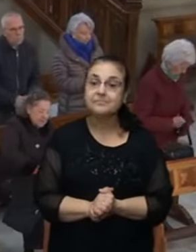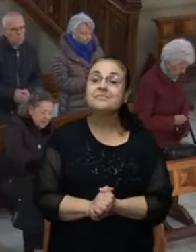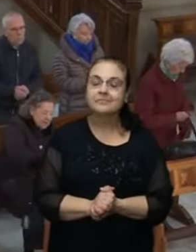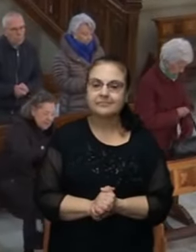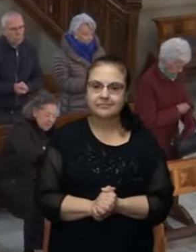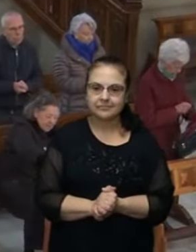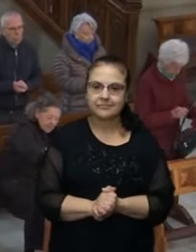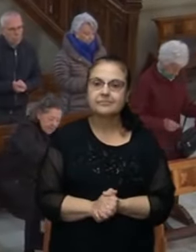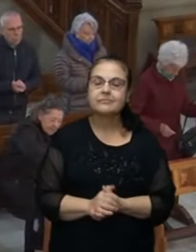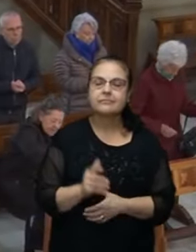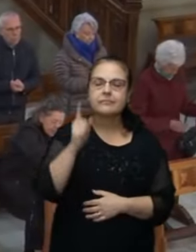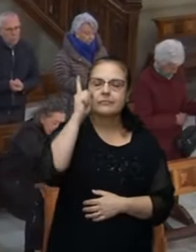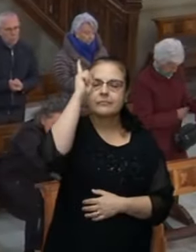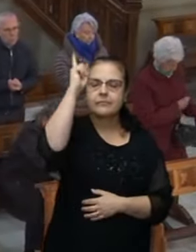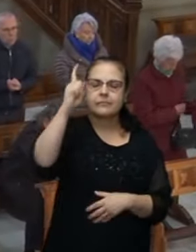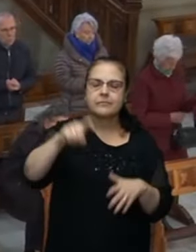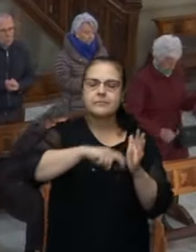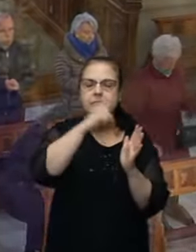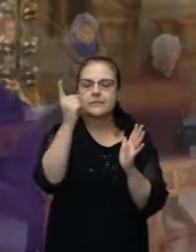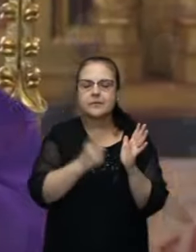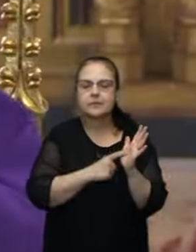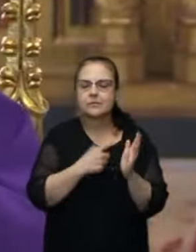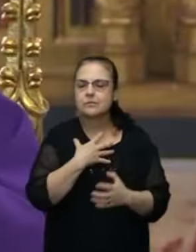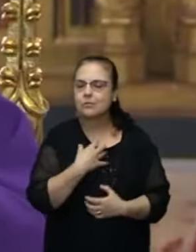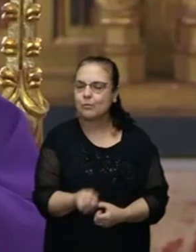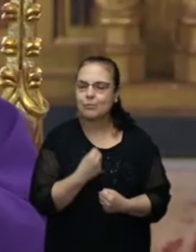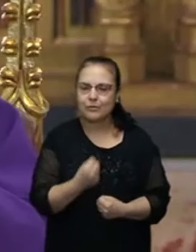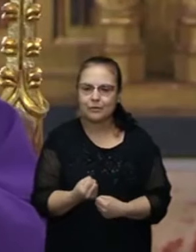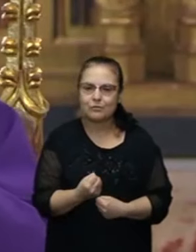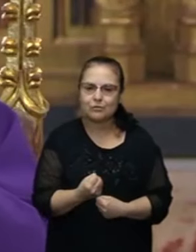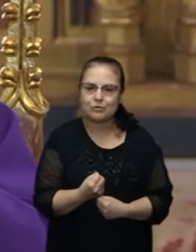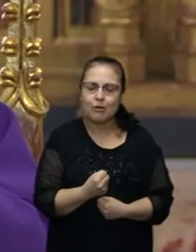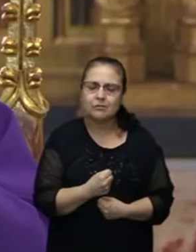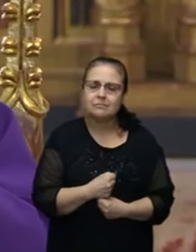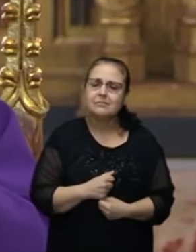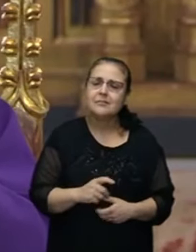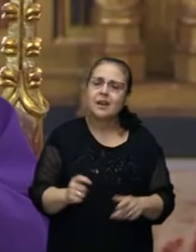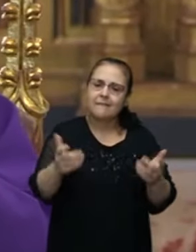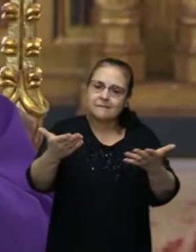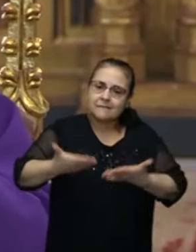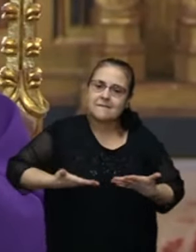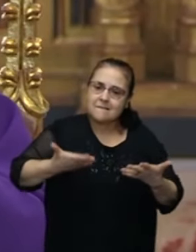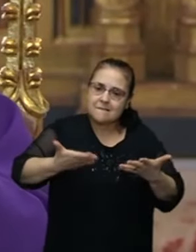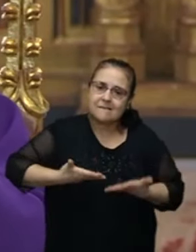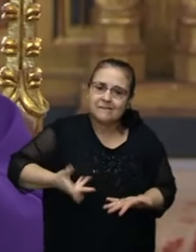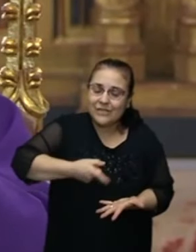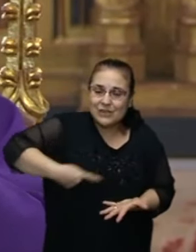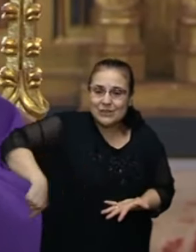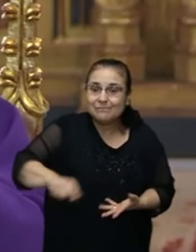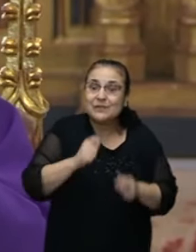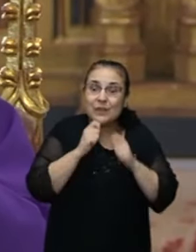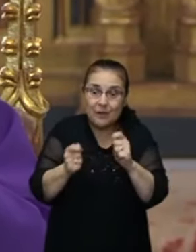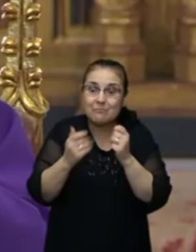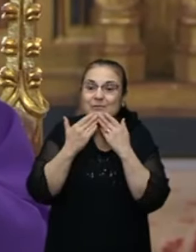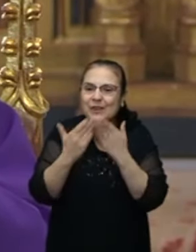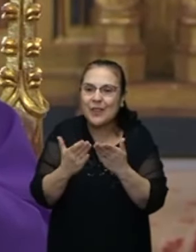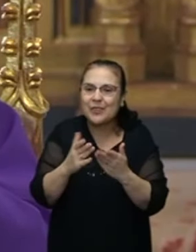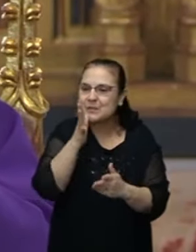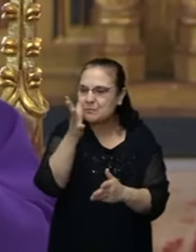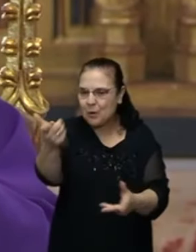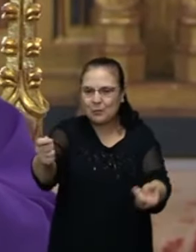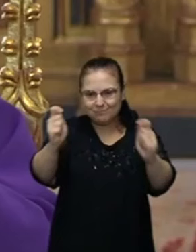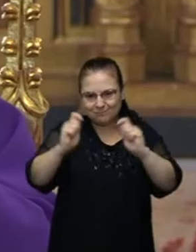Dios Todopoderoso, sé propicio con nosotros y al darte gracias por los